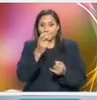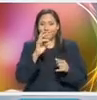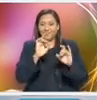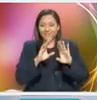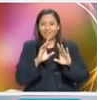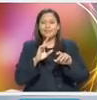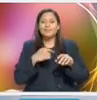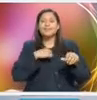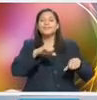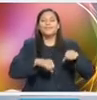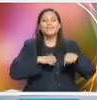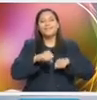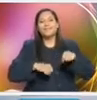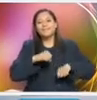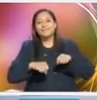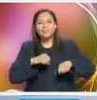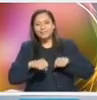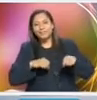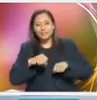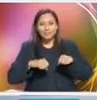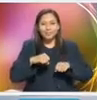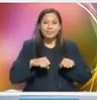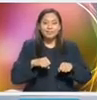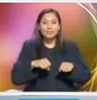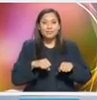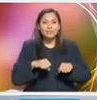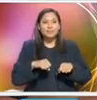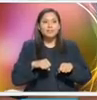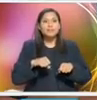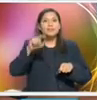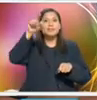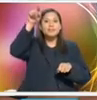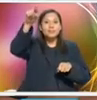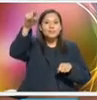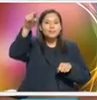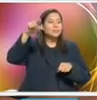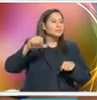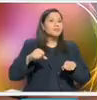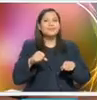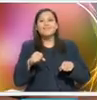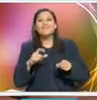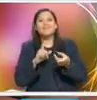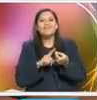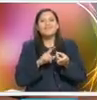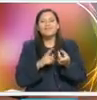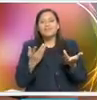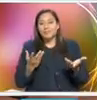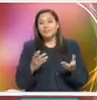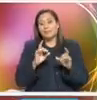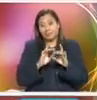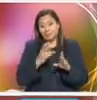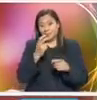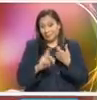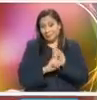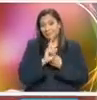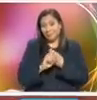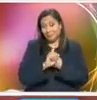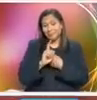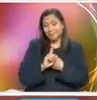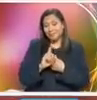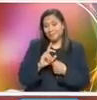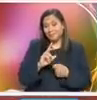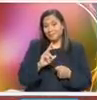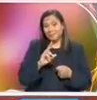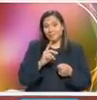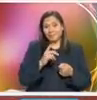repente uno agarra la bici, ¿no? Para dirigirse a otro lugar y no sabes muy bien dónde dejarla, ¿no? Exactamente. Y eso de repente es un conflicto porque pues, no